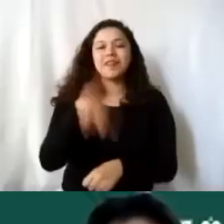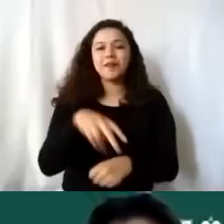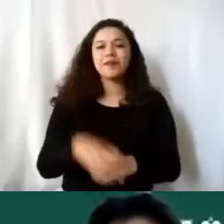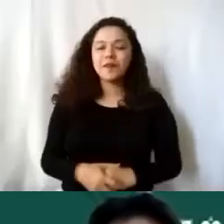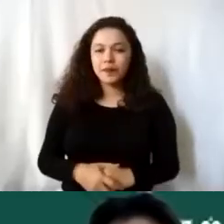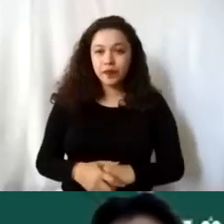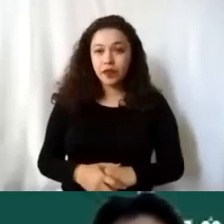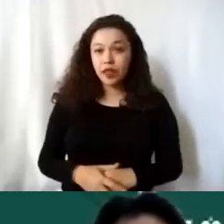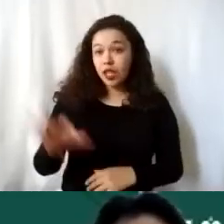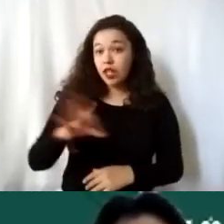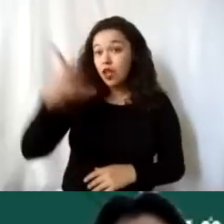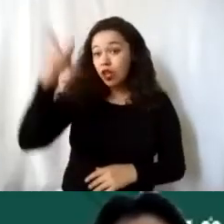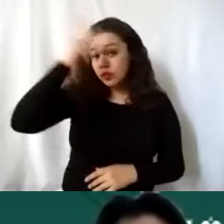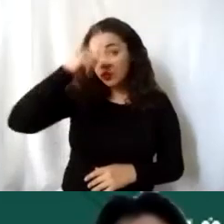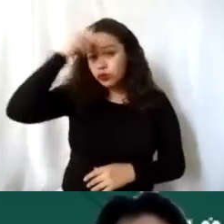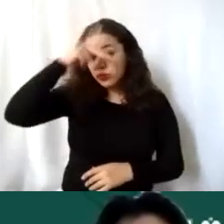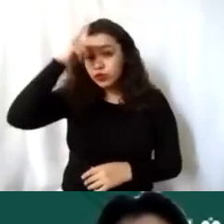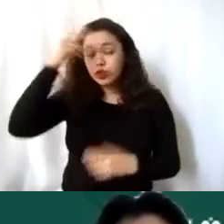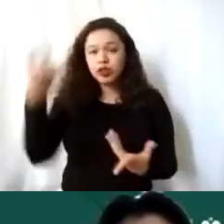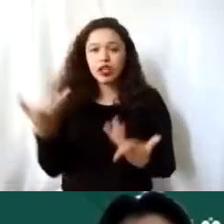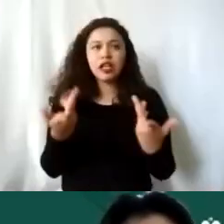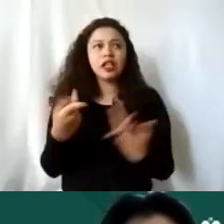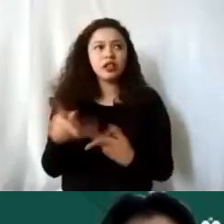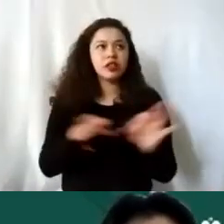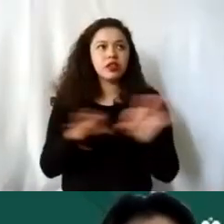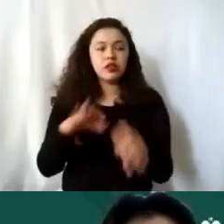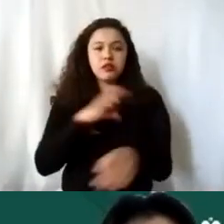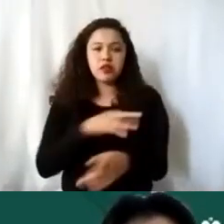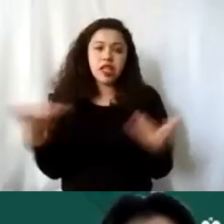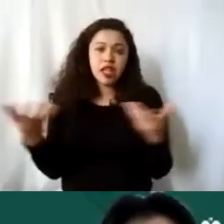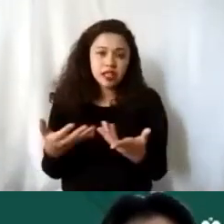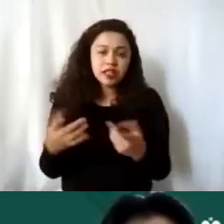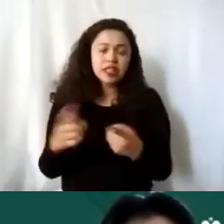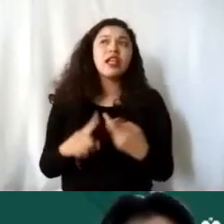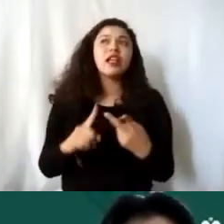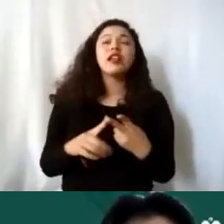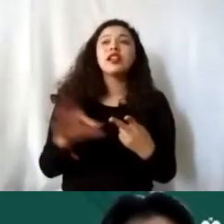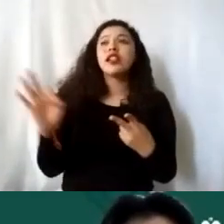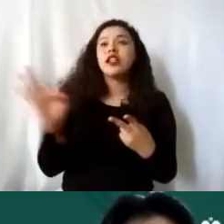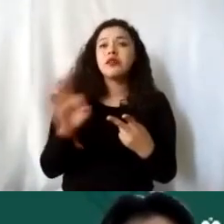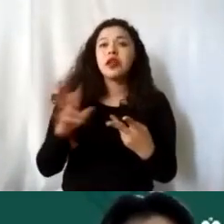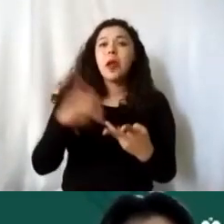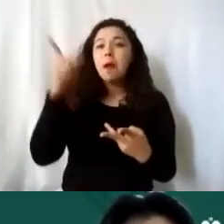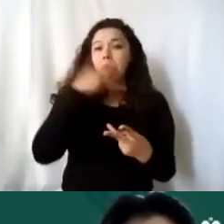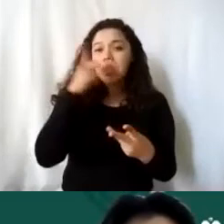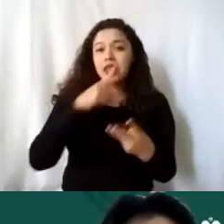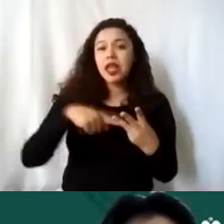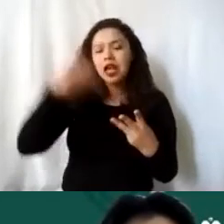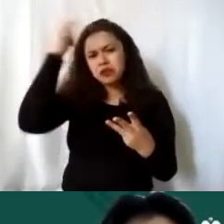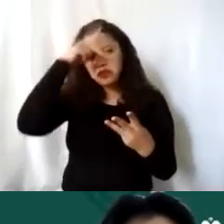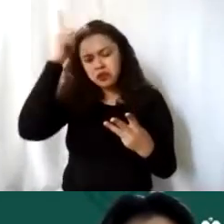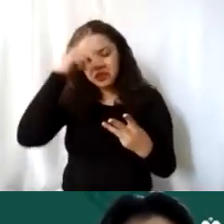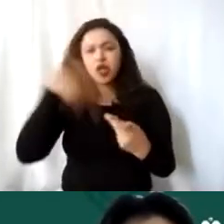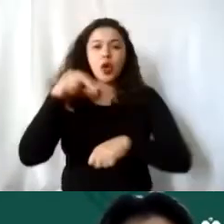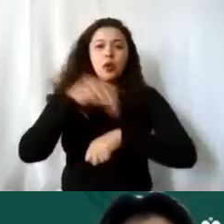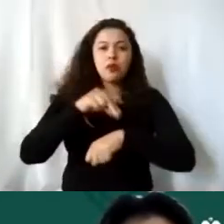Quizás un psicólogo pueda venir haciendo estos trabajos, quizás un pedagogo, un psicólogo, un médico,